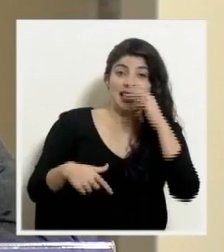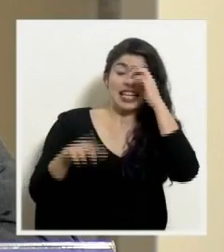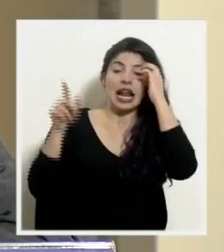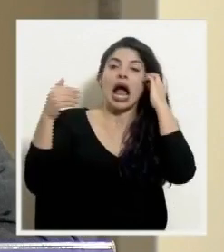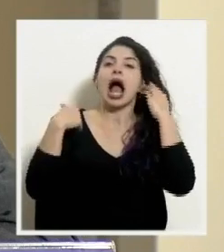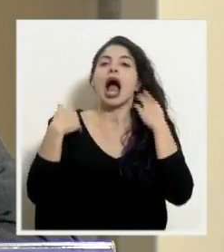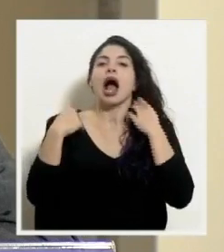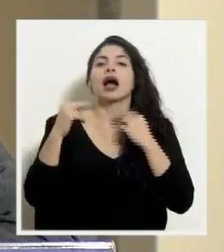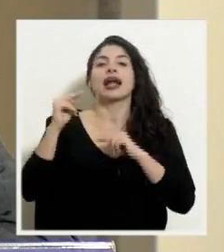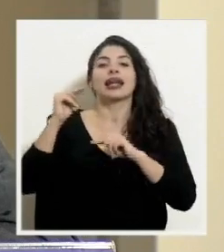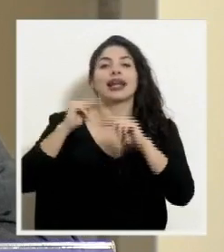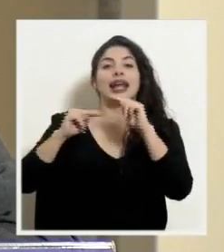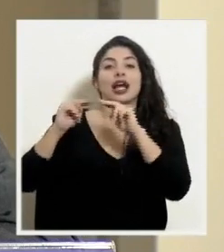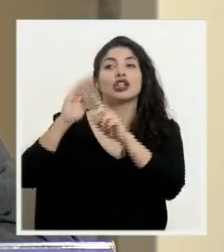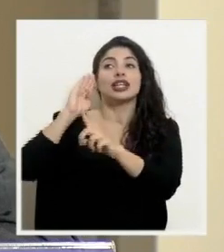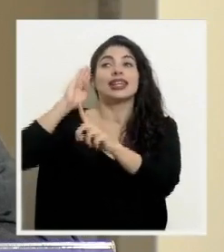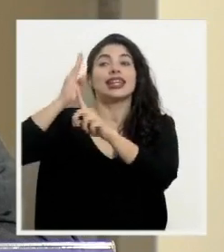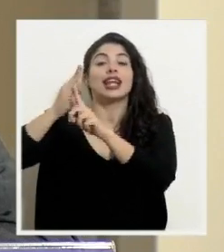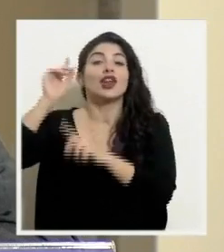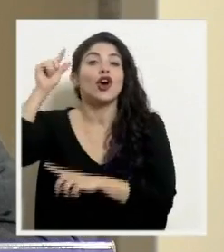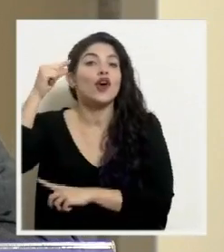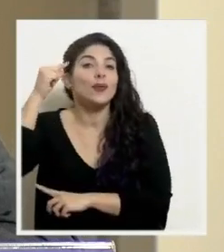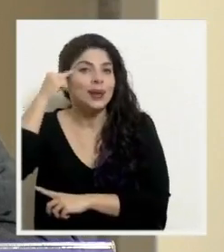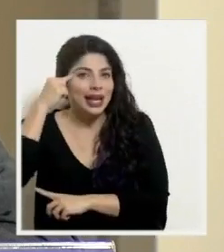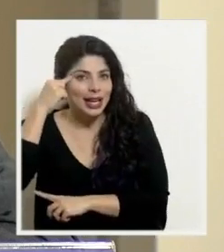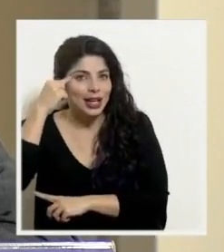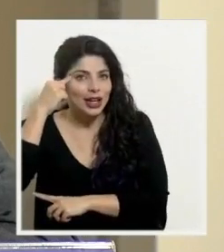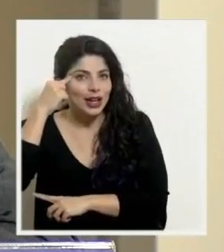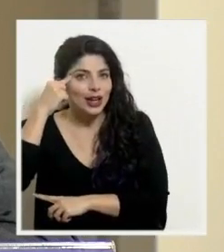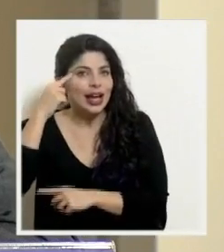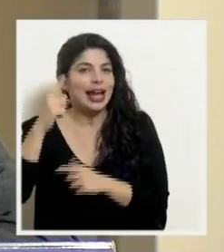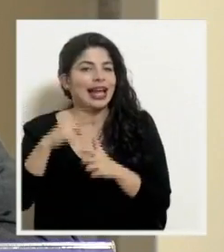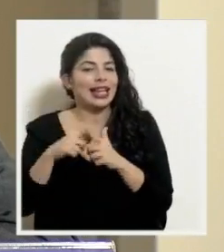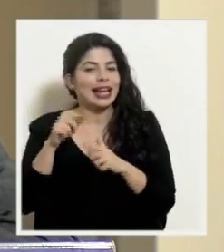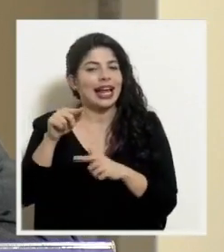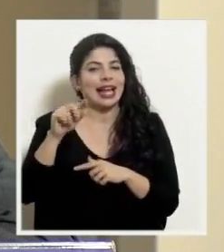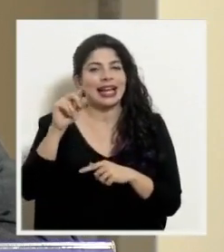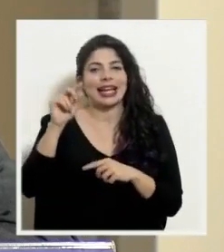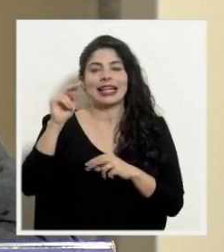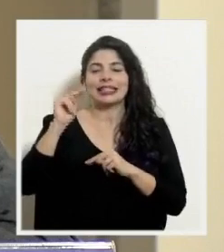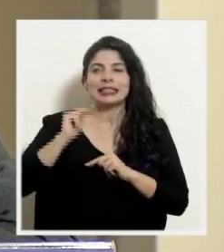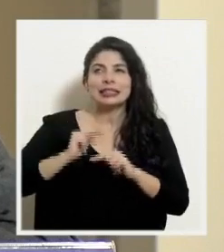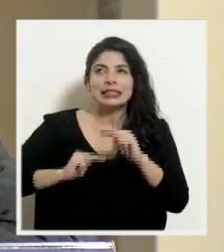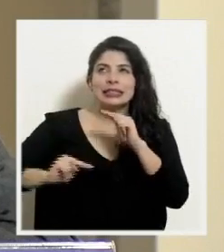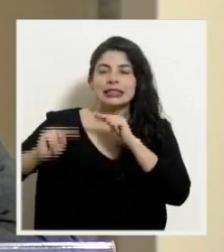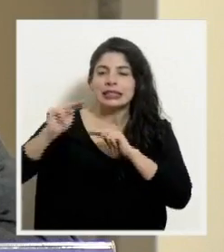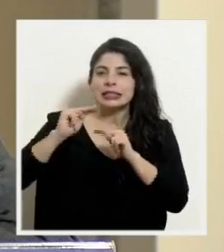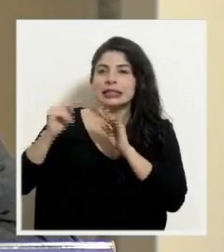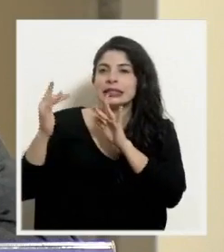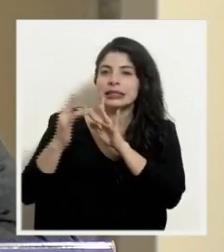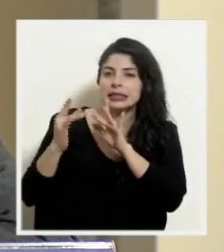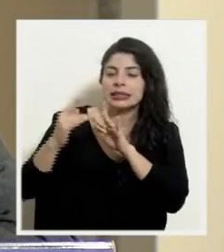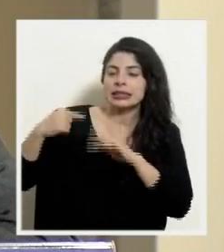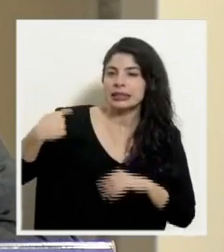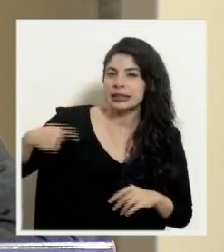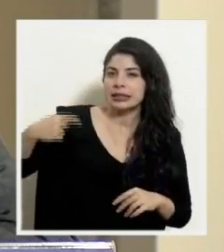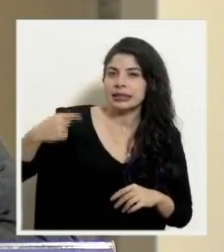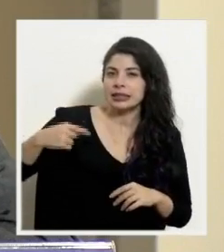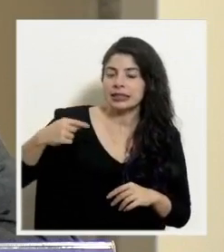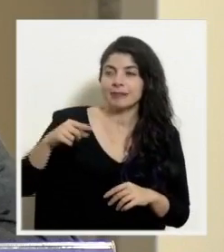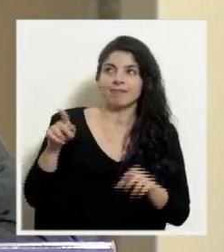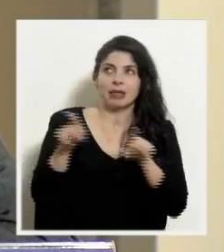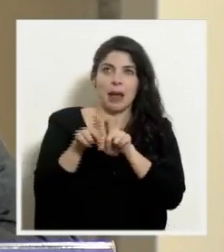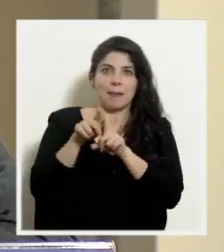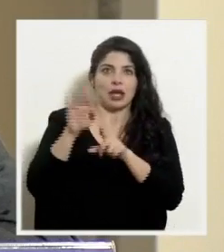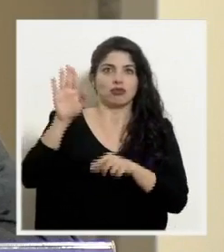negocia directamente con los gobiernos, de modo tal que esa es una negociación permanente, una conversación permanente que tiene también